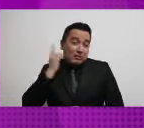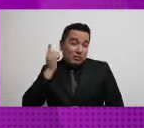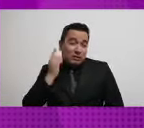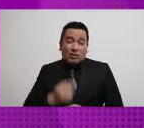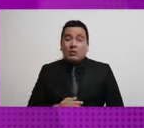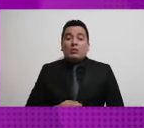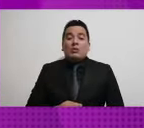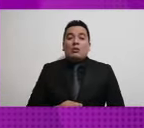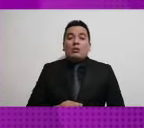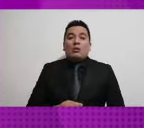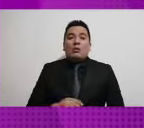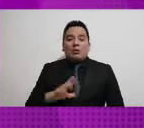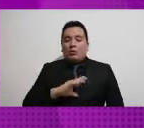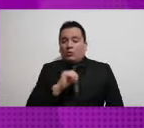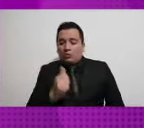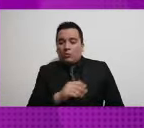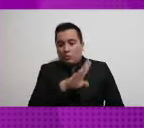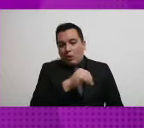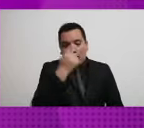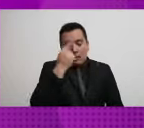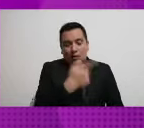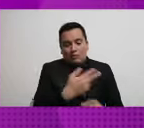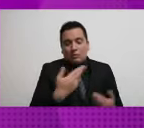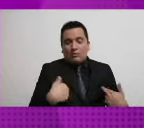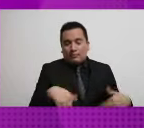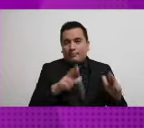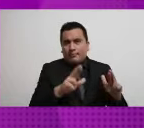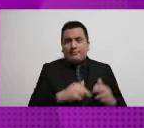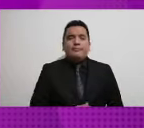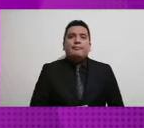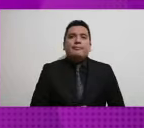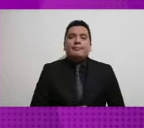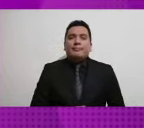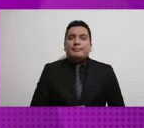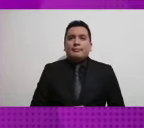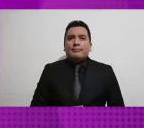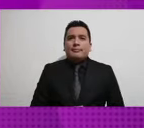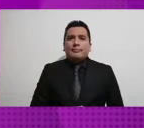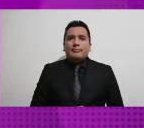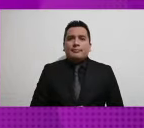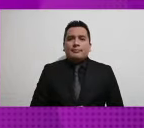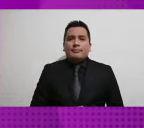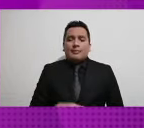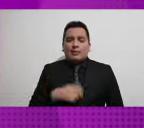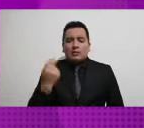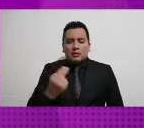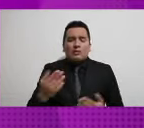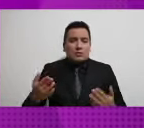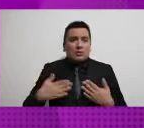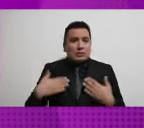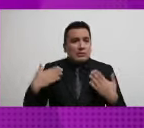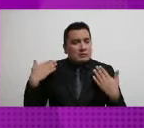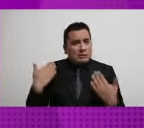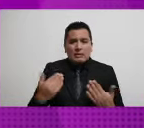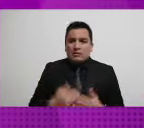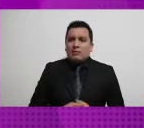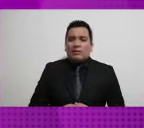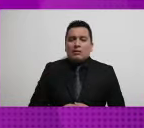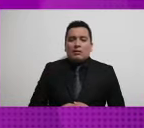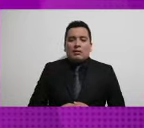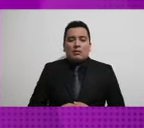9 por proporcional, representación proporcional, que tengan la suficiente confianza y que estarán